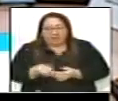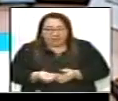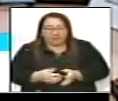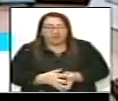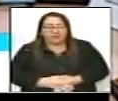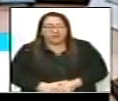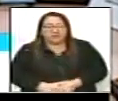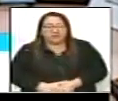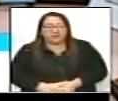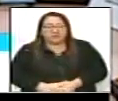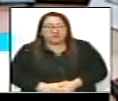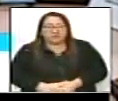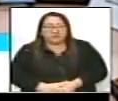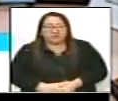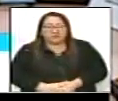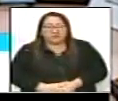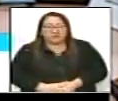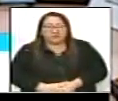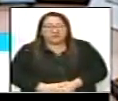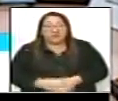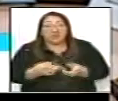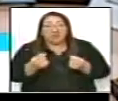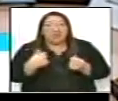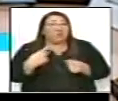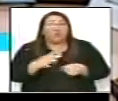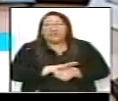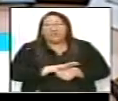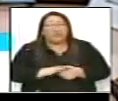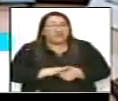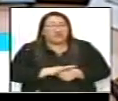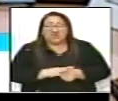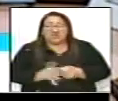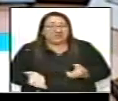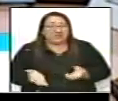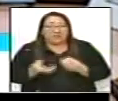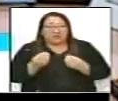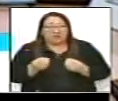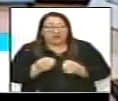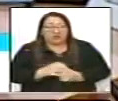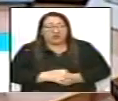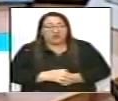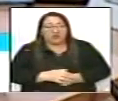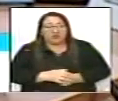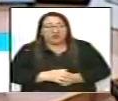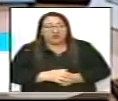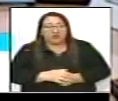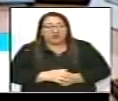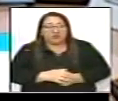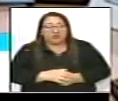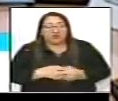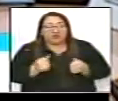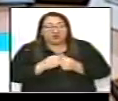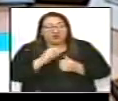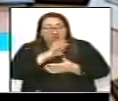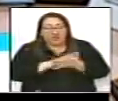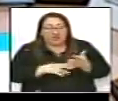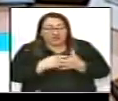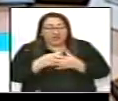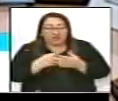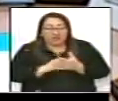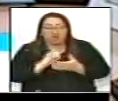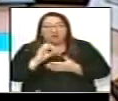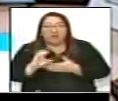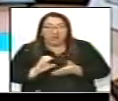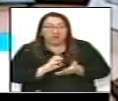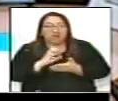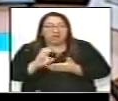este año. Monto que nos resulta insuficiente porque el concesionario, de acuerdo al calendario de desembolsos que tenemos